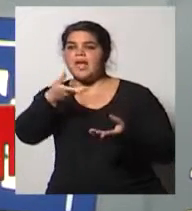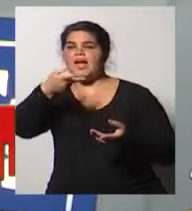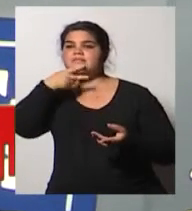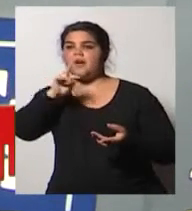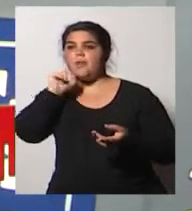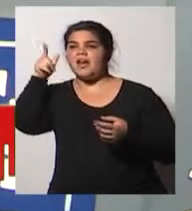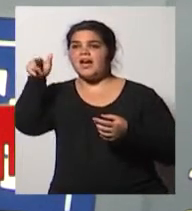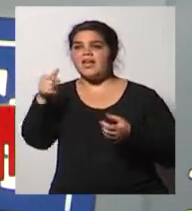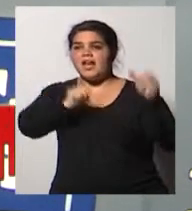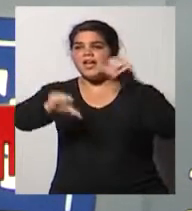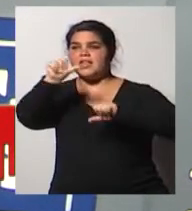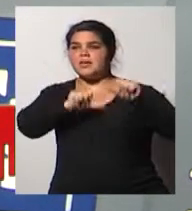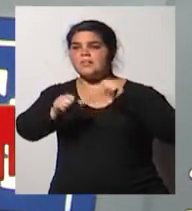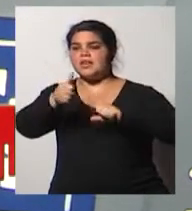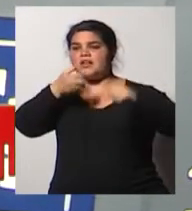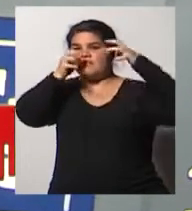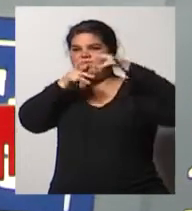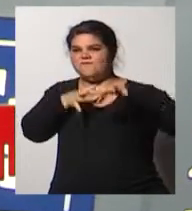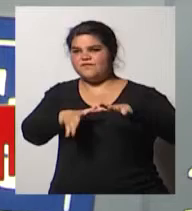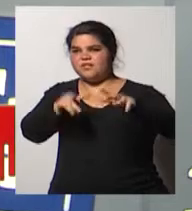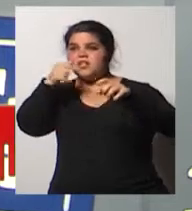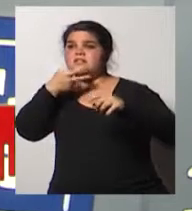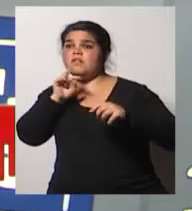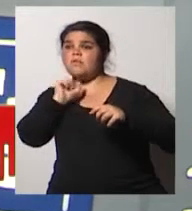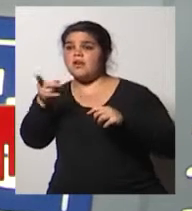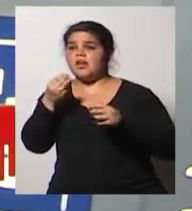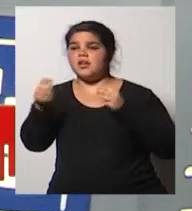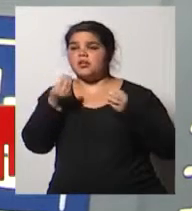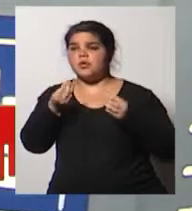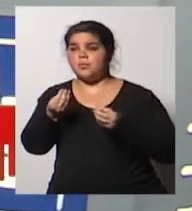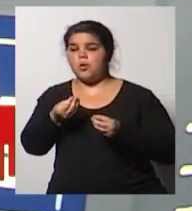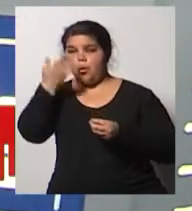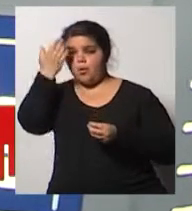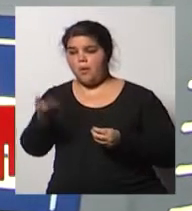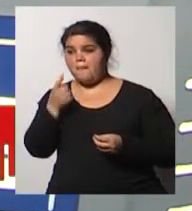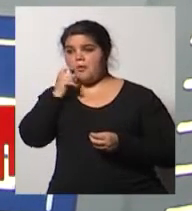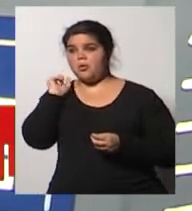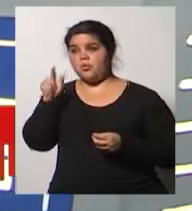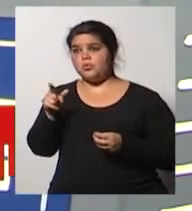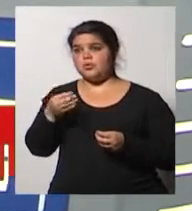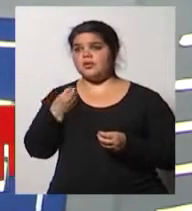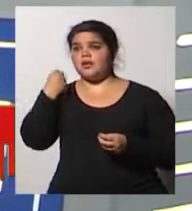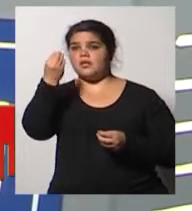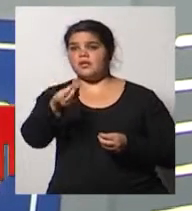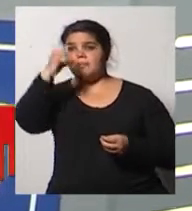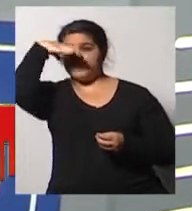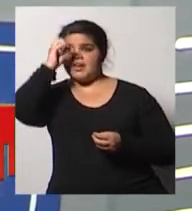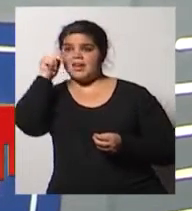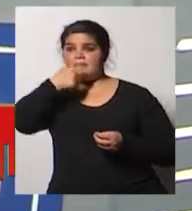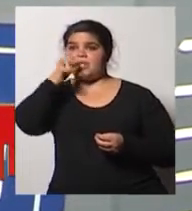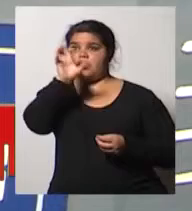de cianuro de la Barrick en la provincia vecina. ¿Qué opinión tiene al respecto, siendo el titular de los empresarios mineros de Mendoza?